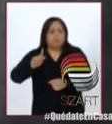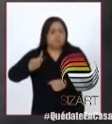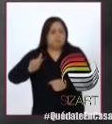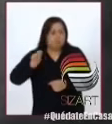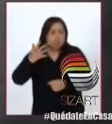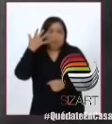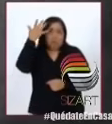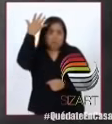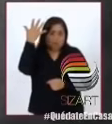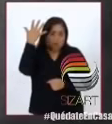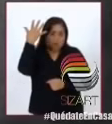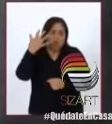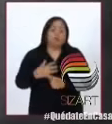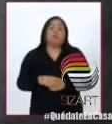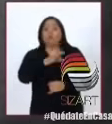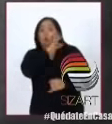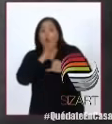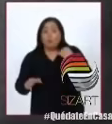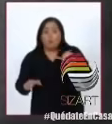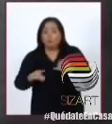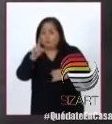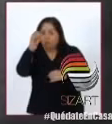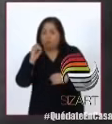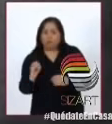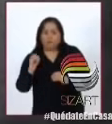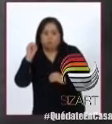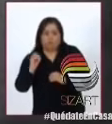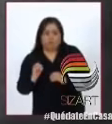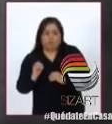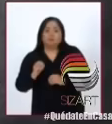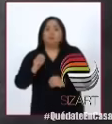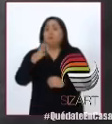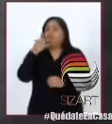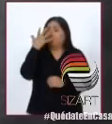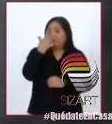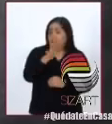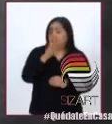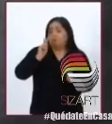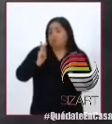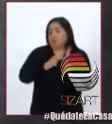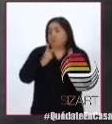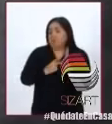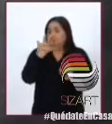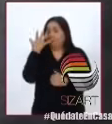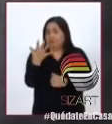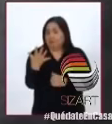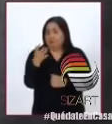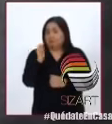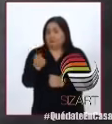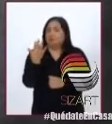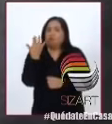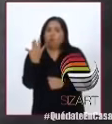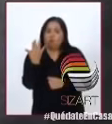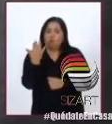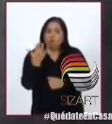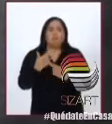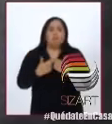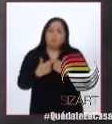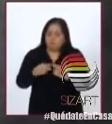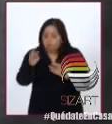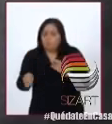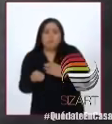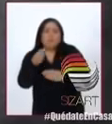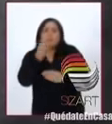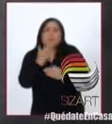Por último, bajamos el 0. 10 cabe 5 veces en 50 y nos sobra nada.